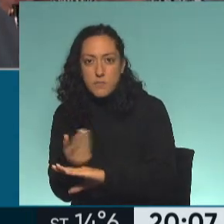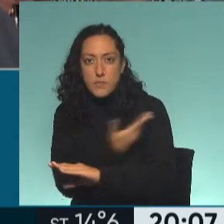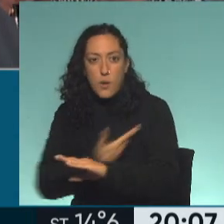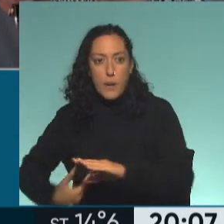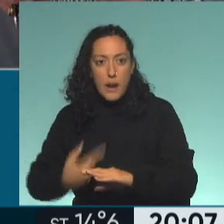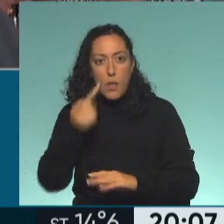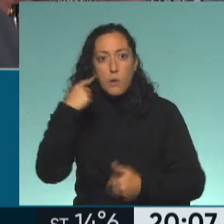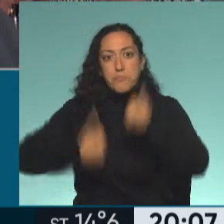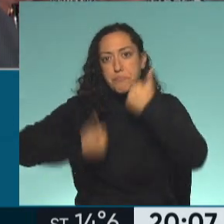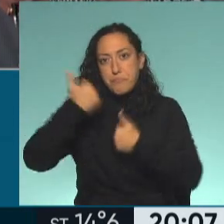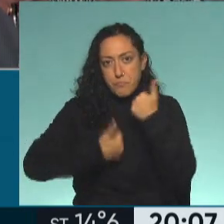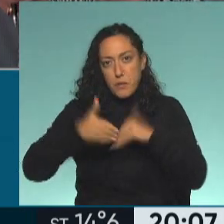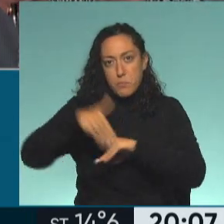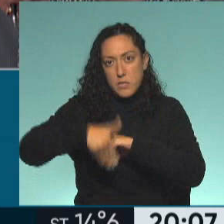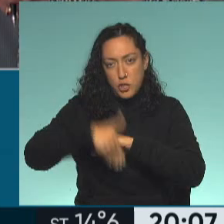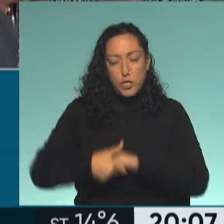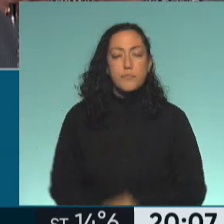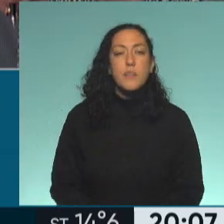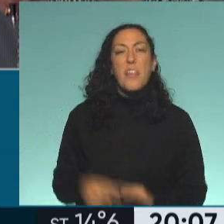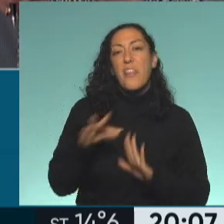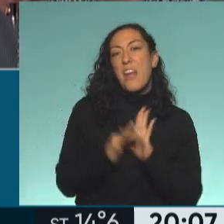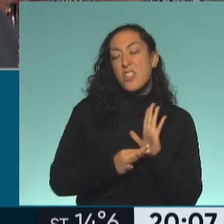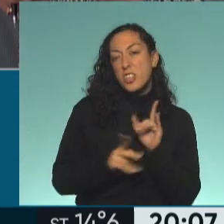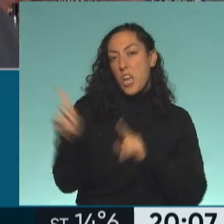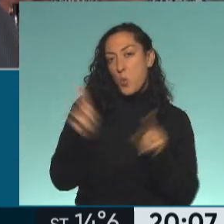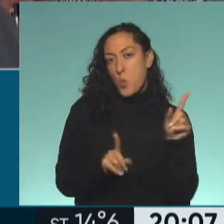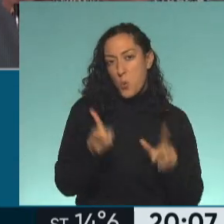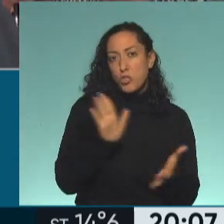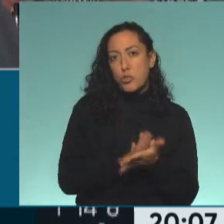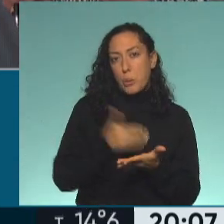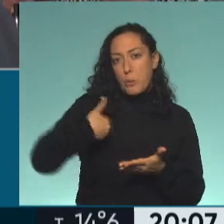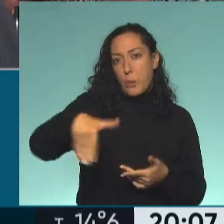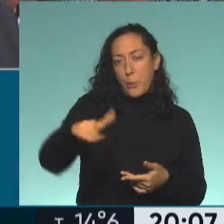gobernador por Misiones. Entonces, algunos datos sobre lo que se viene el próximo fin de semana.